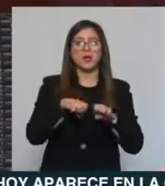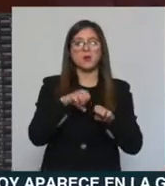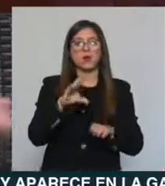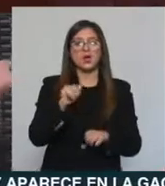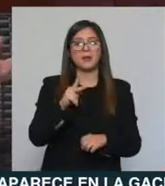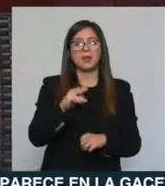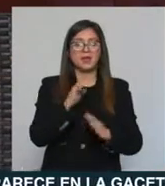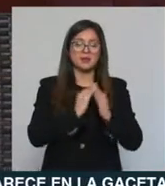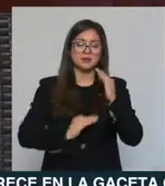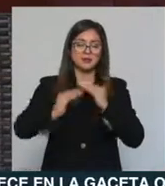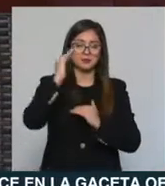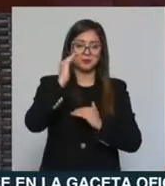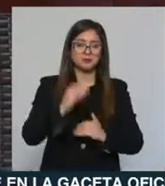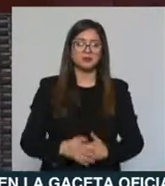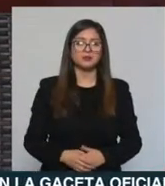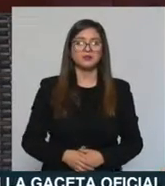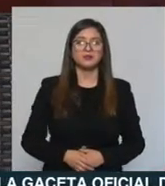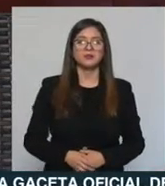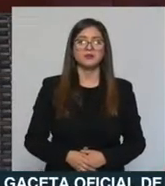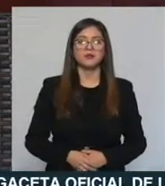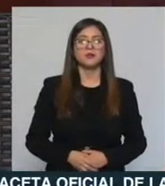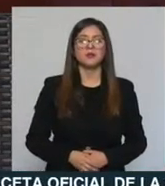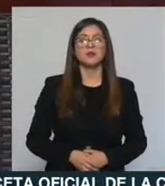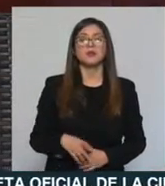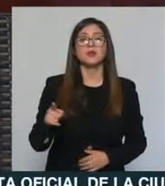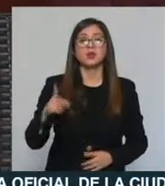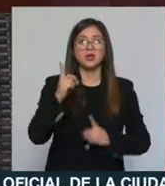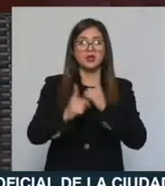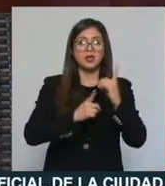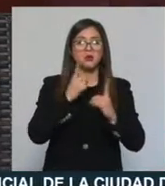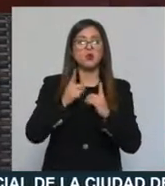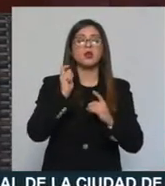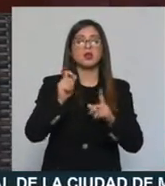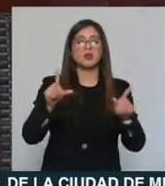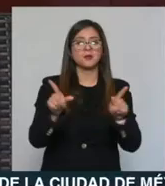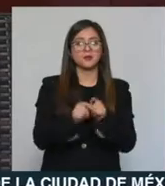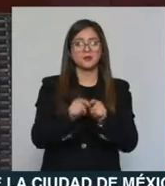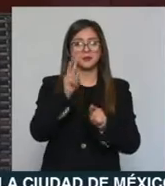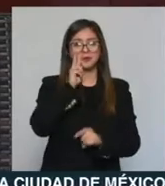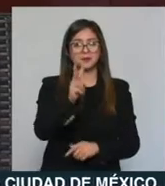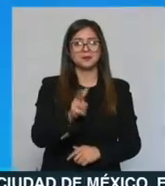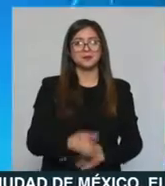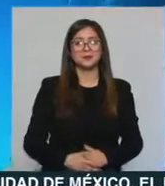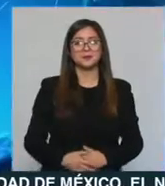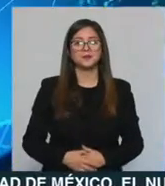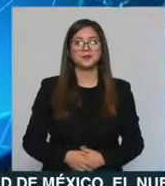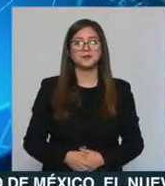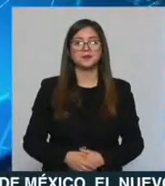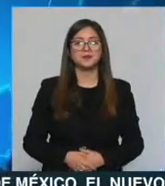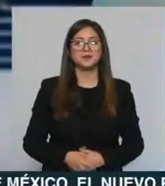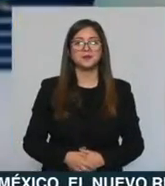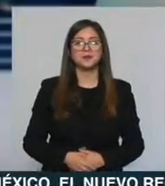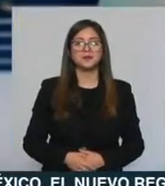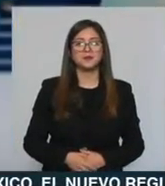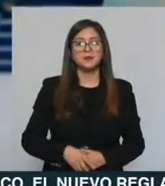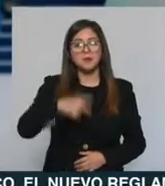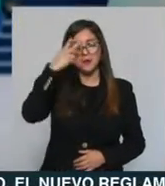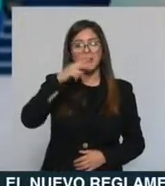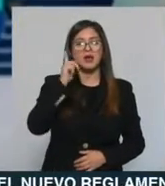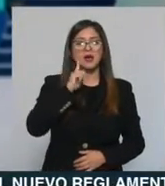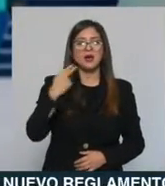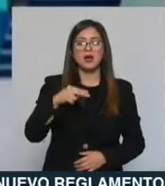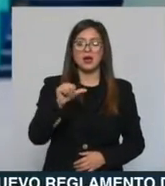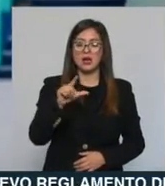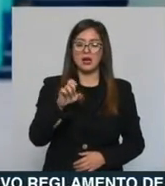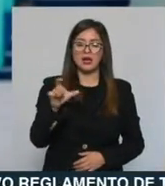Y bueno, el mundo del deporte nunca se detiene, así que vamos a ver las breves de esta actividad. La mexicana Alexa